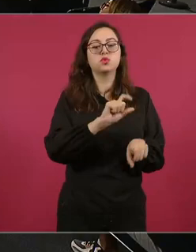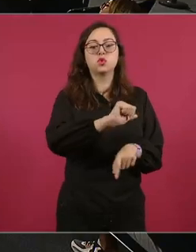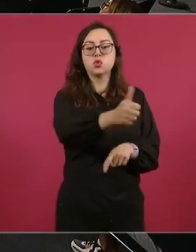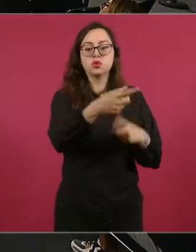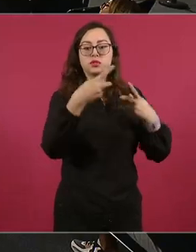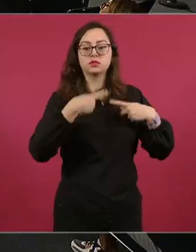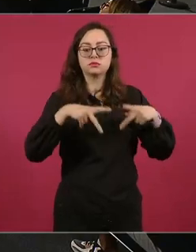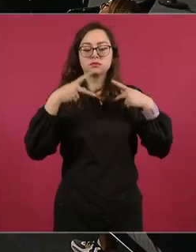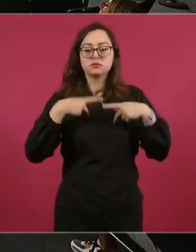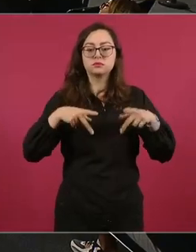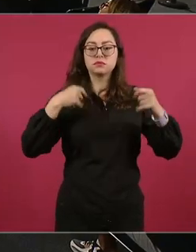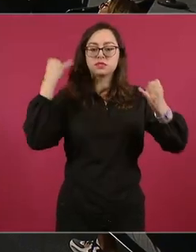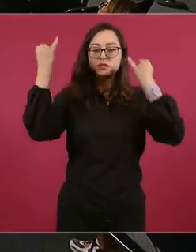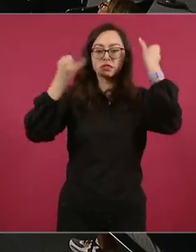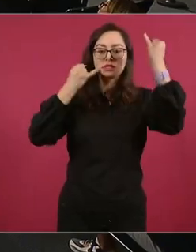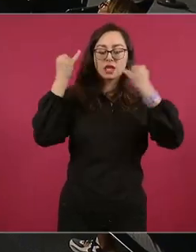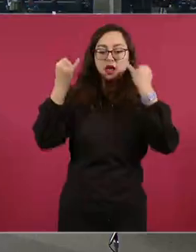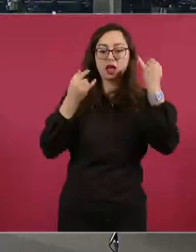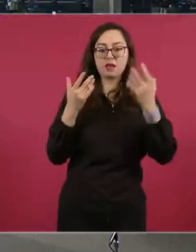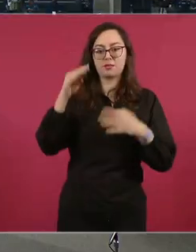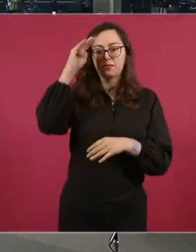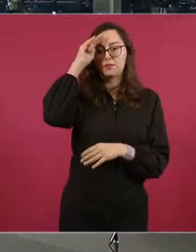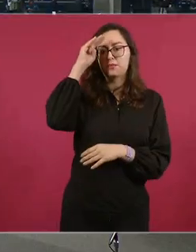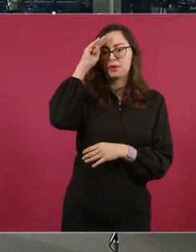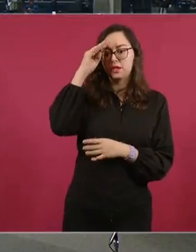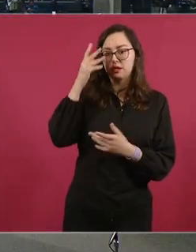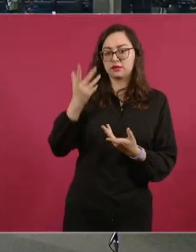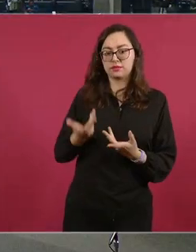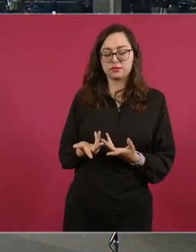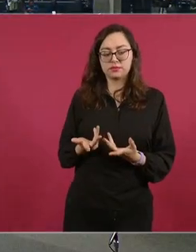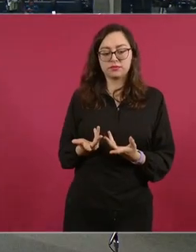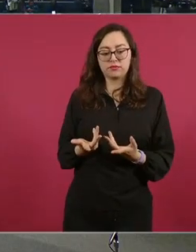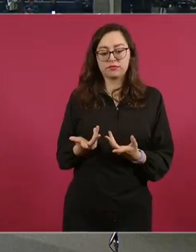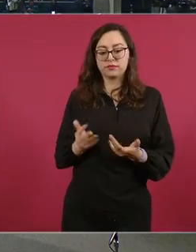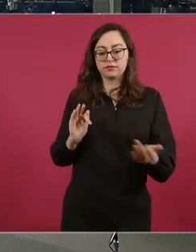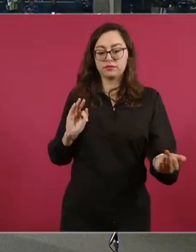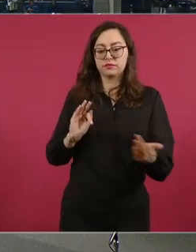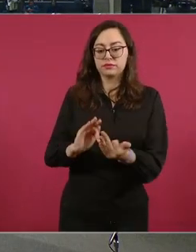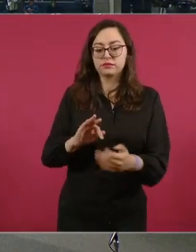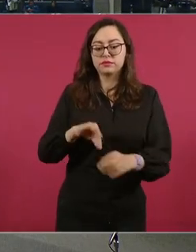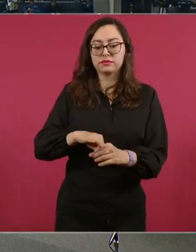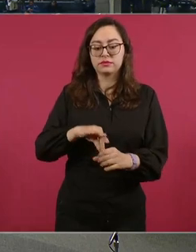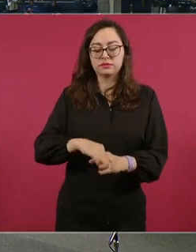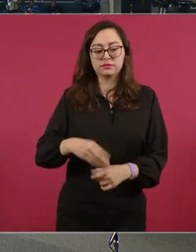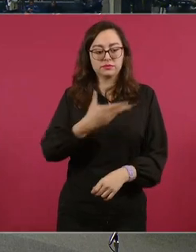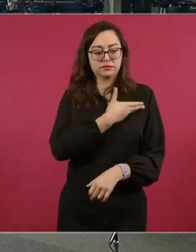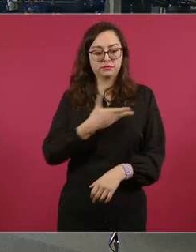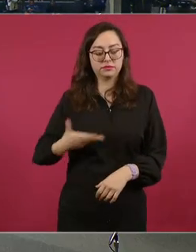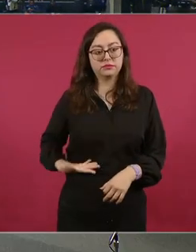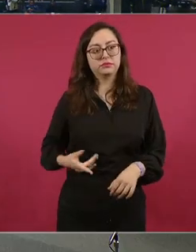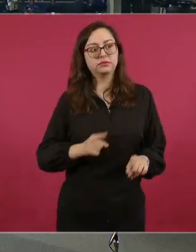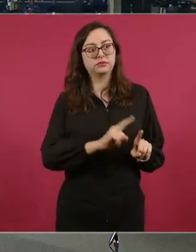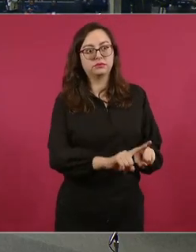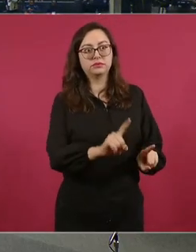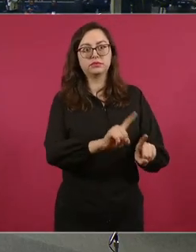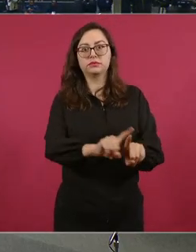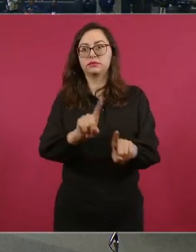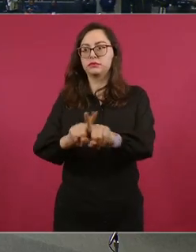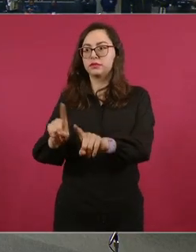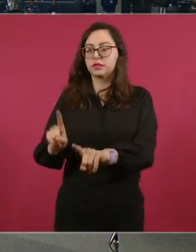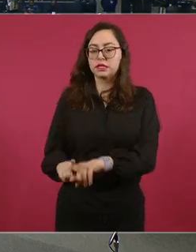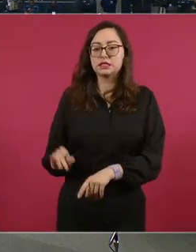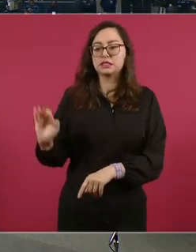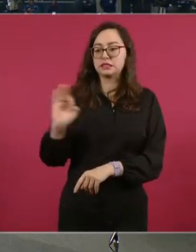en concordancia con lo que puedan proponer, en este caso hablando de candidatas a la presidencia, ¿no? Que puedan proponer hacia el inicio de sus